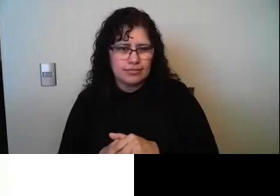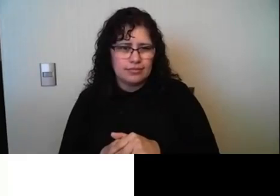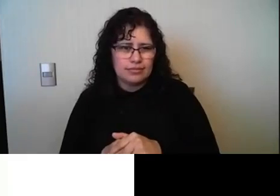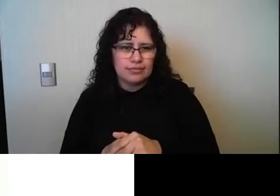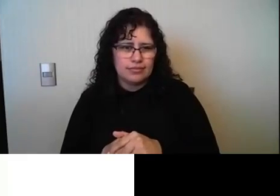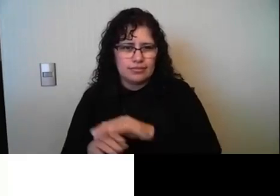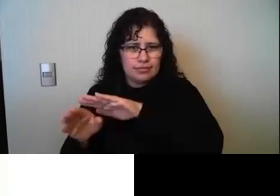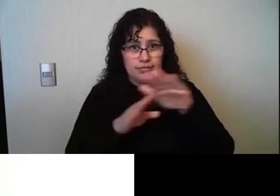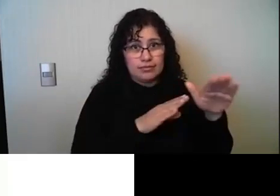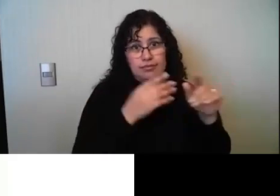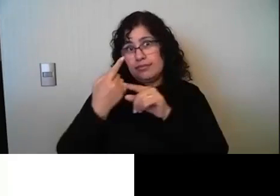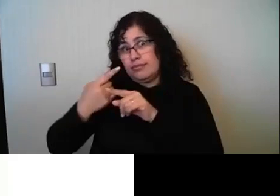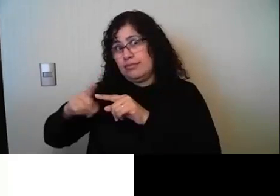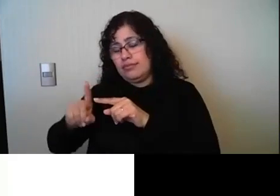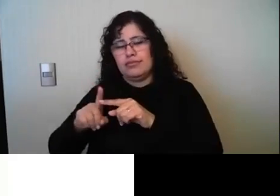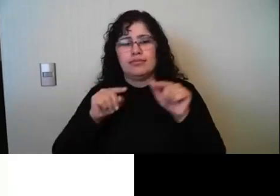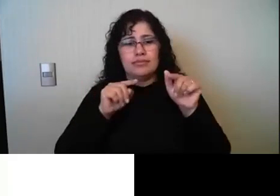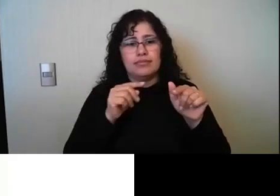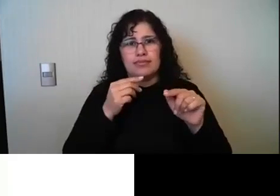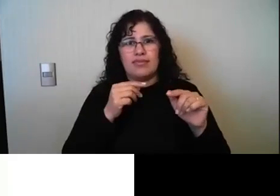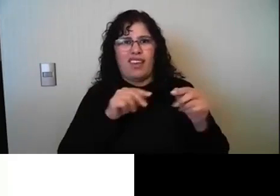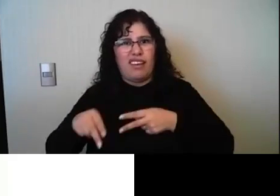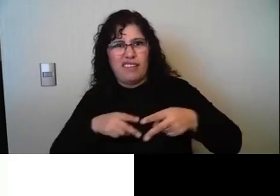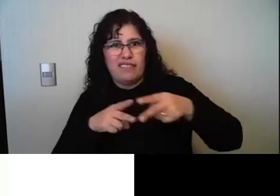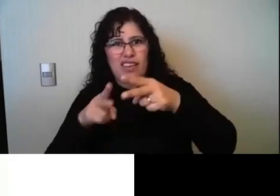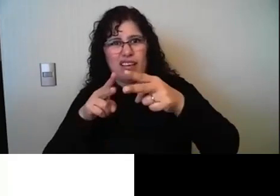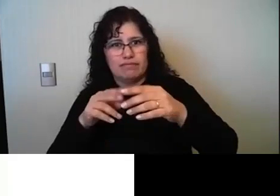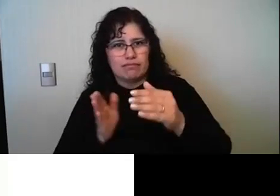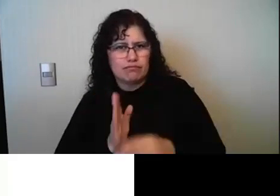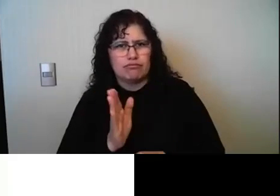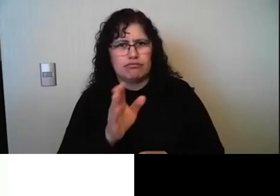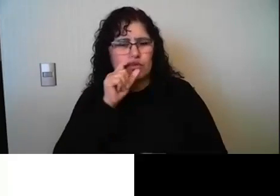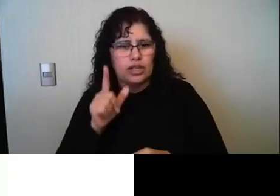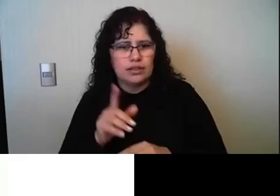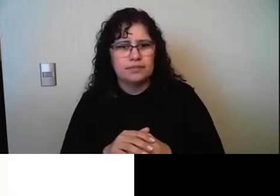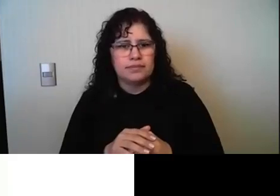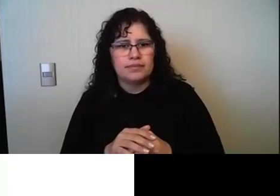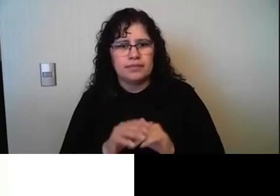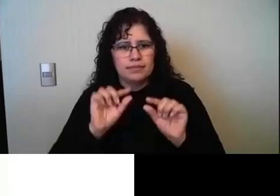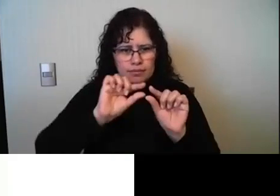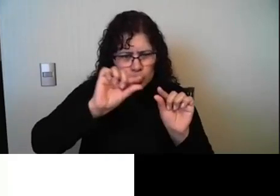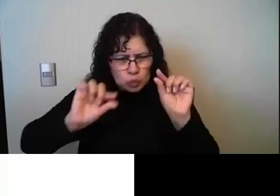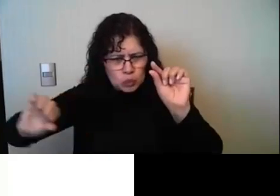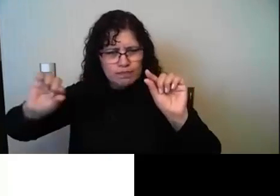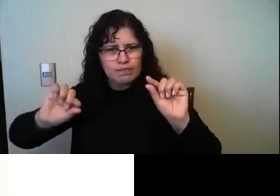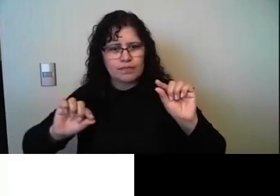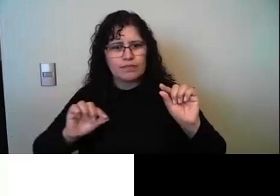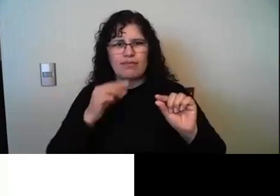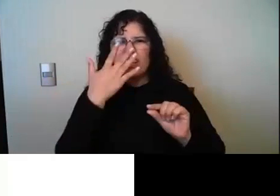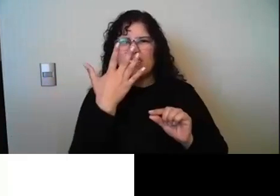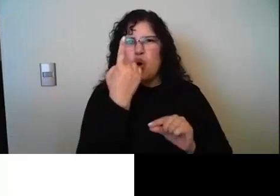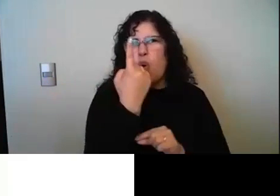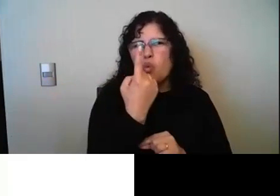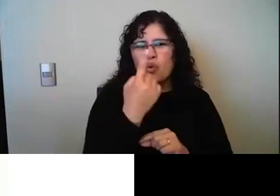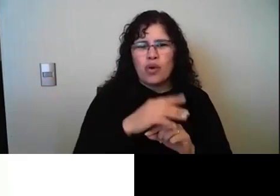Luego, la vía que sigue, ¿cierto?, es a través de este ramo que es 5.1, que es el ramo